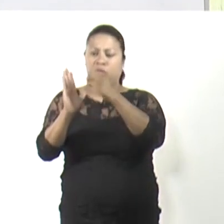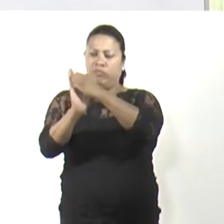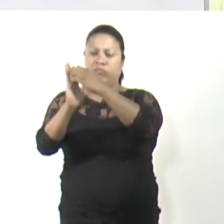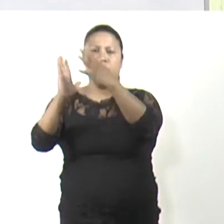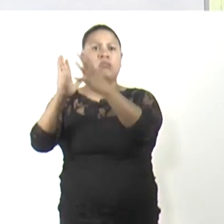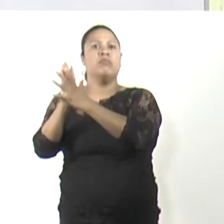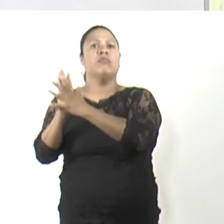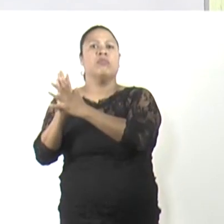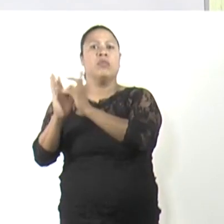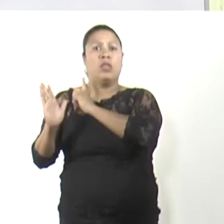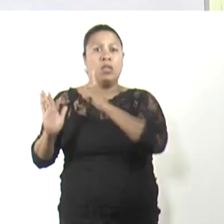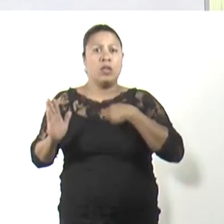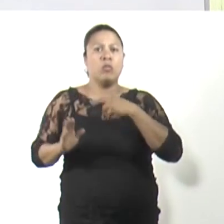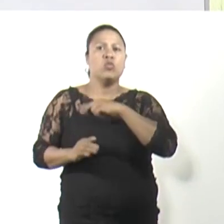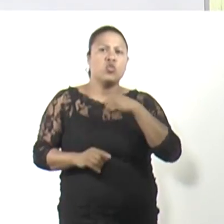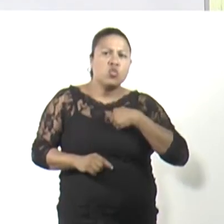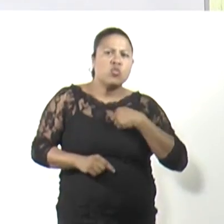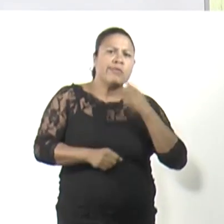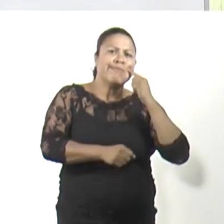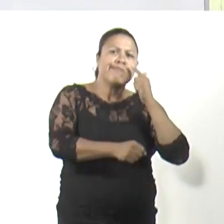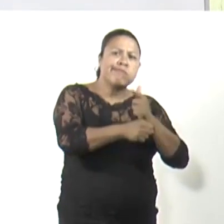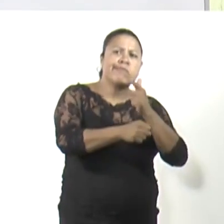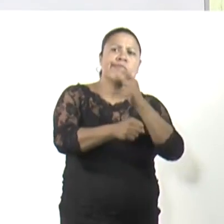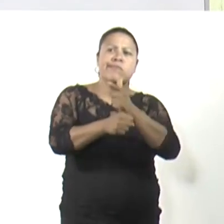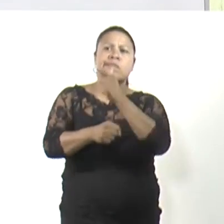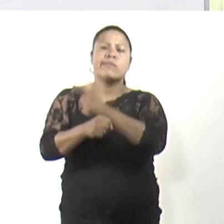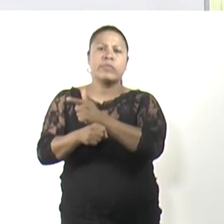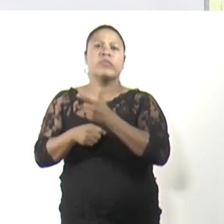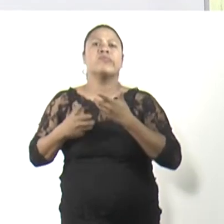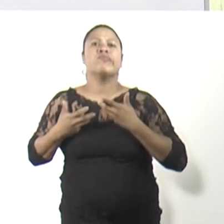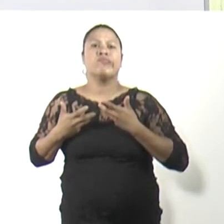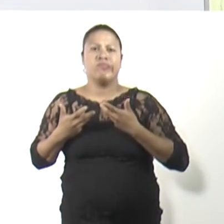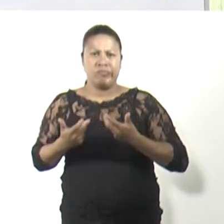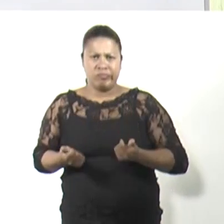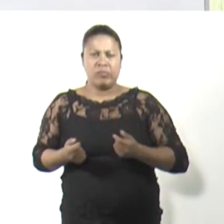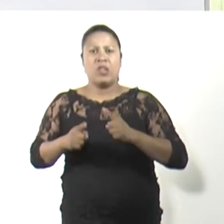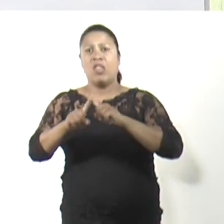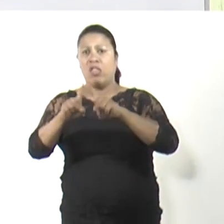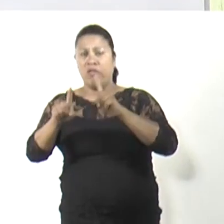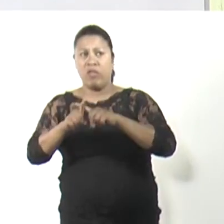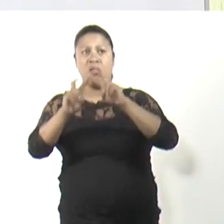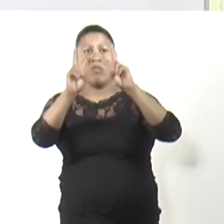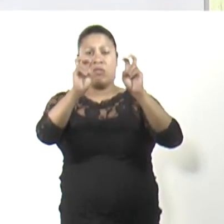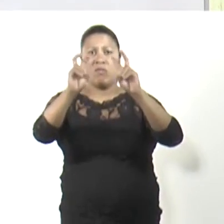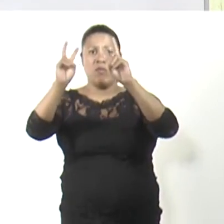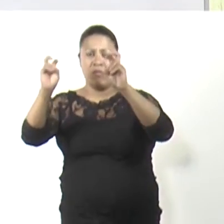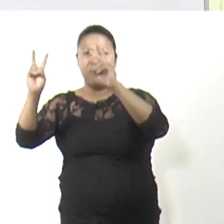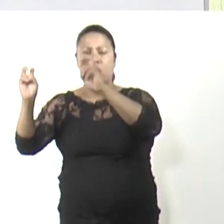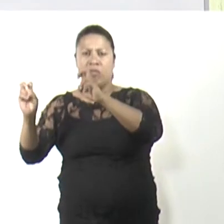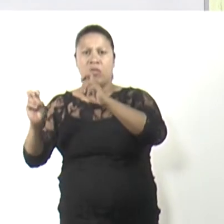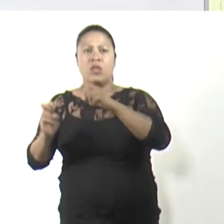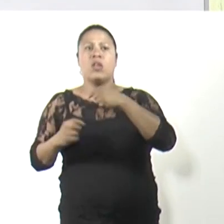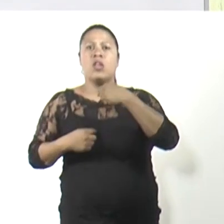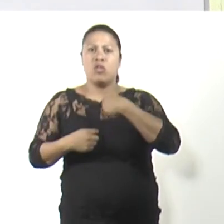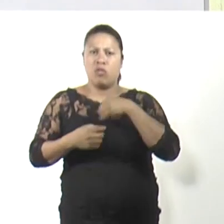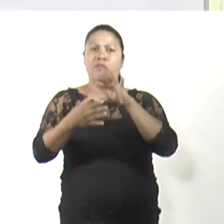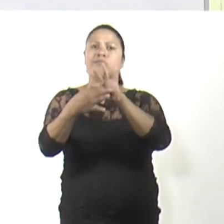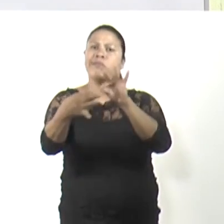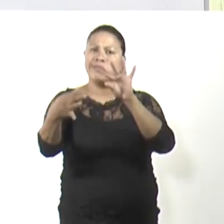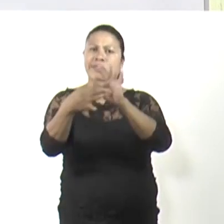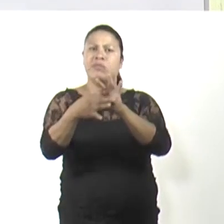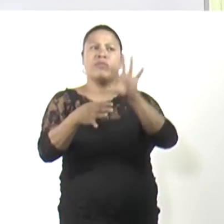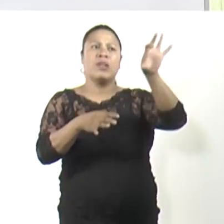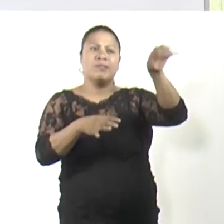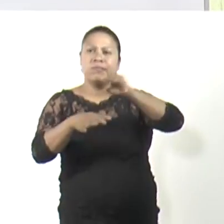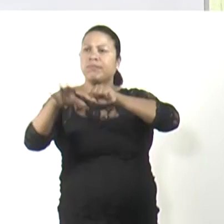también identificar. Les voy dando algunos temas de manera general y voy a ir retomándolos uno a